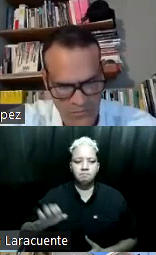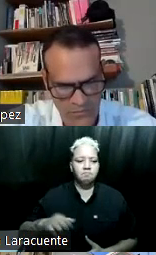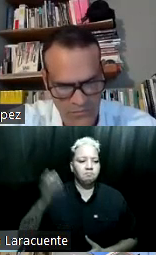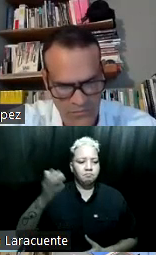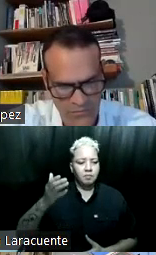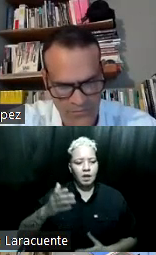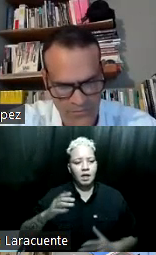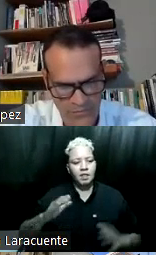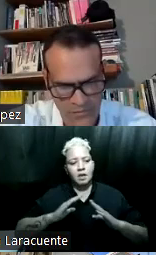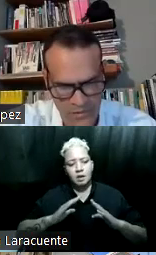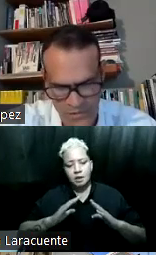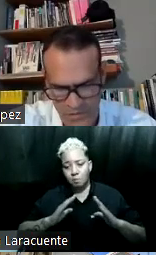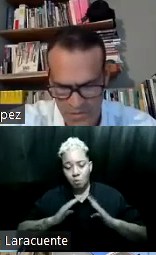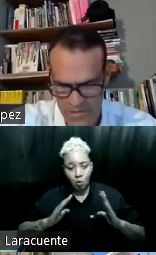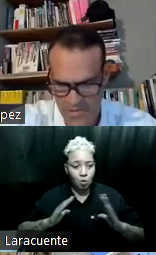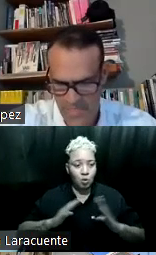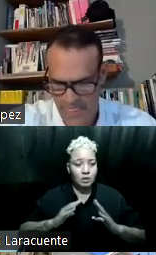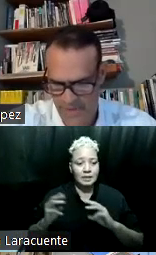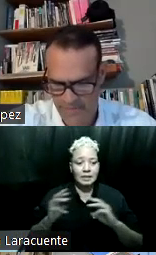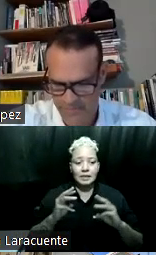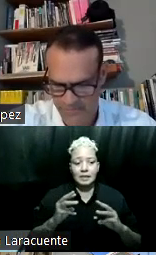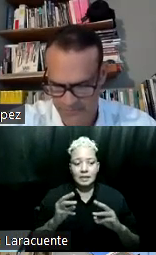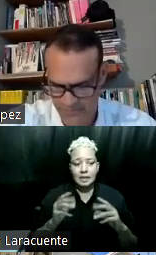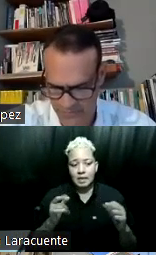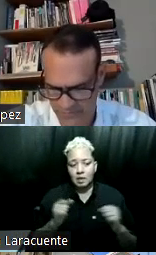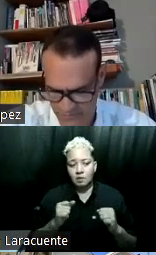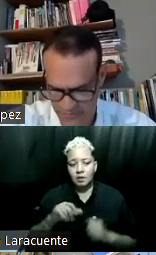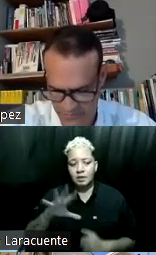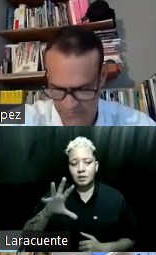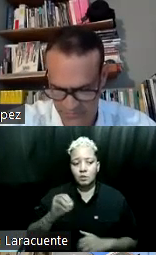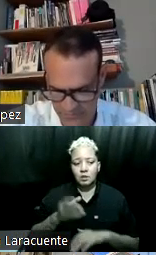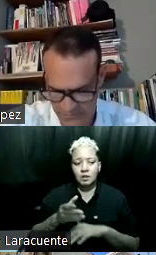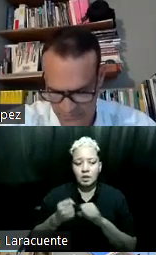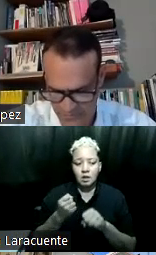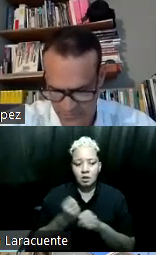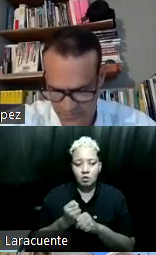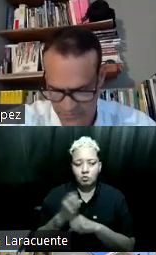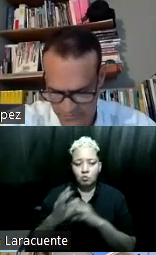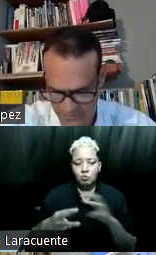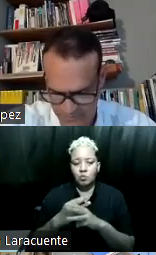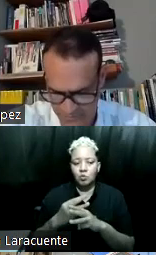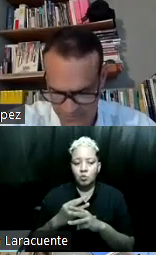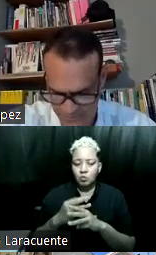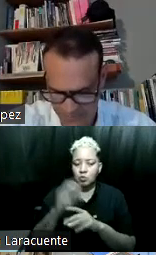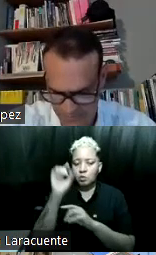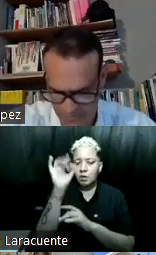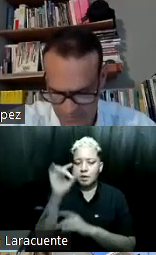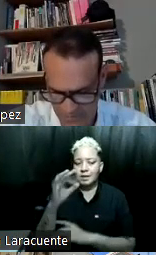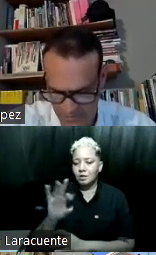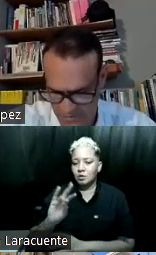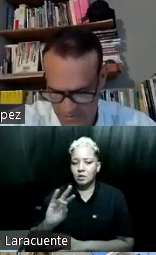Guerra Fría a 50 años del Mundo Básquet 1974 en San Juan, Puerto Rico. Como